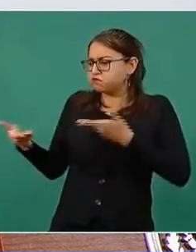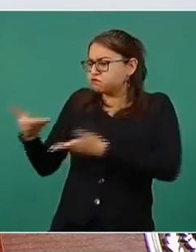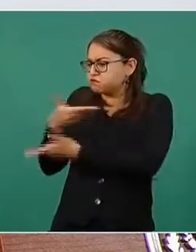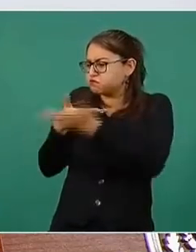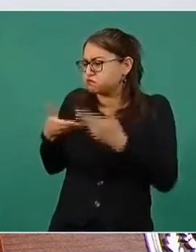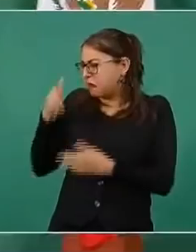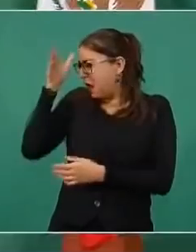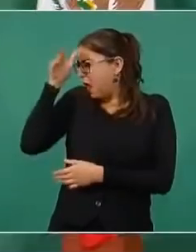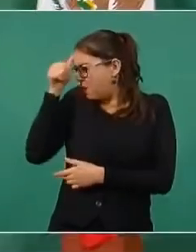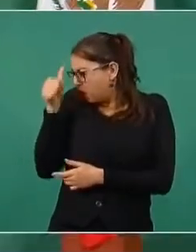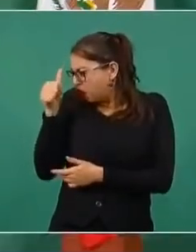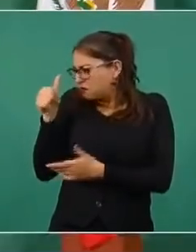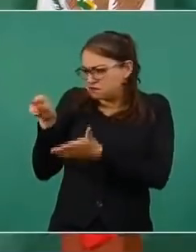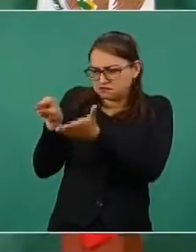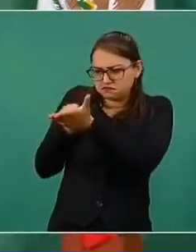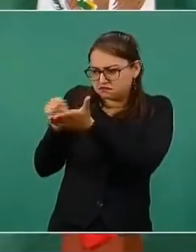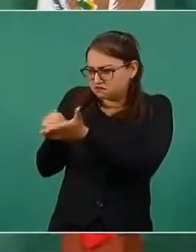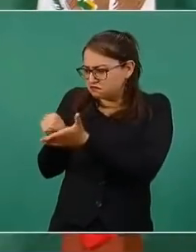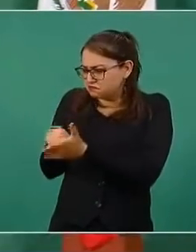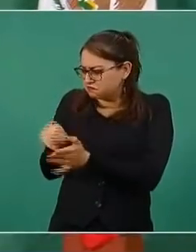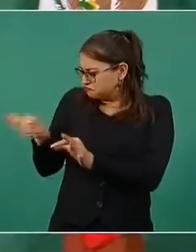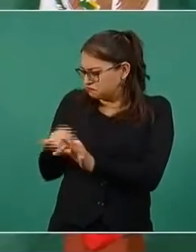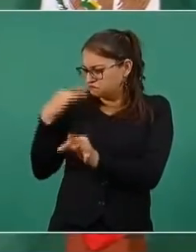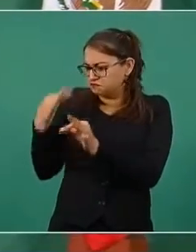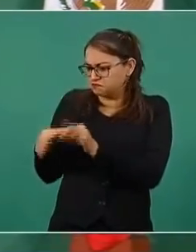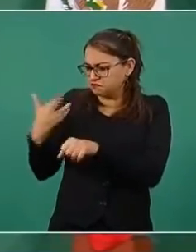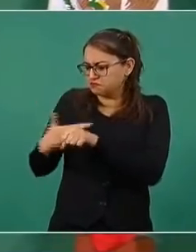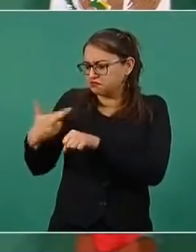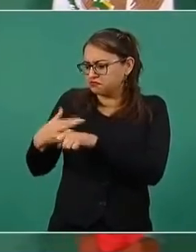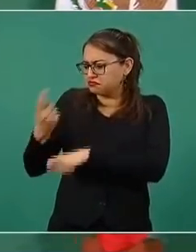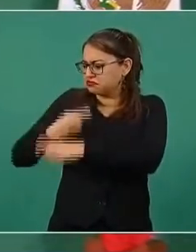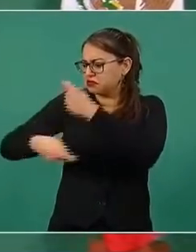para que se avancen los trámites